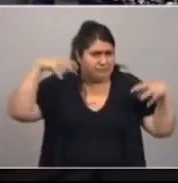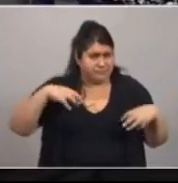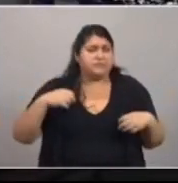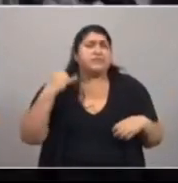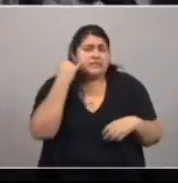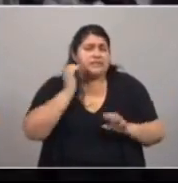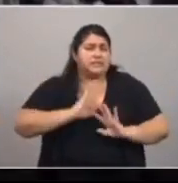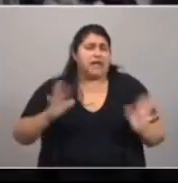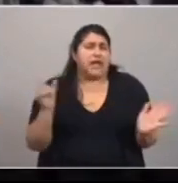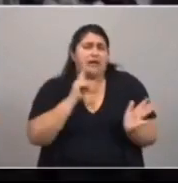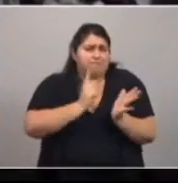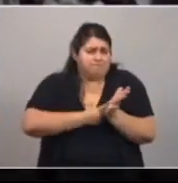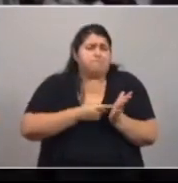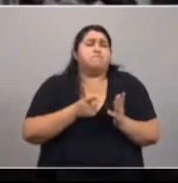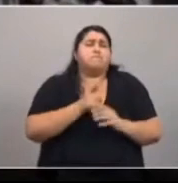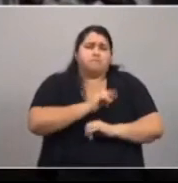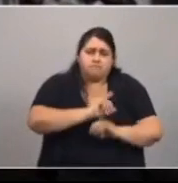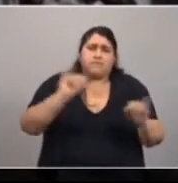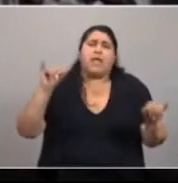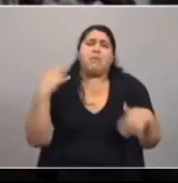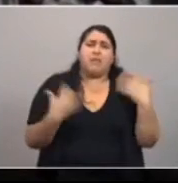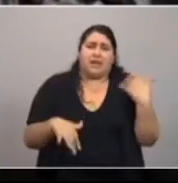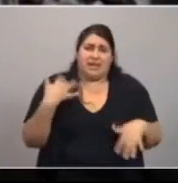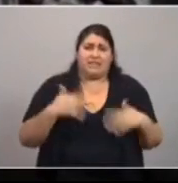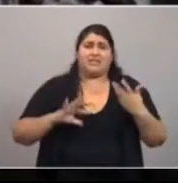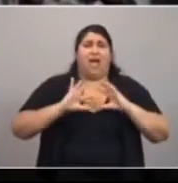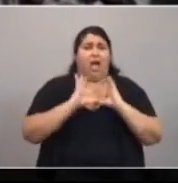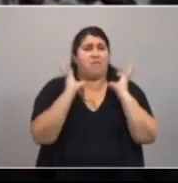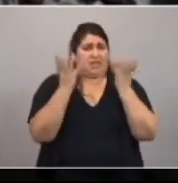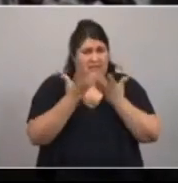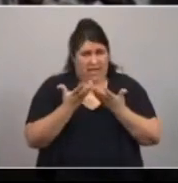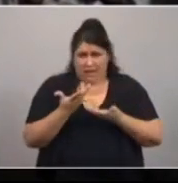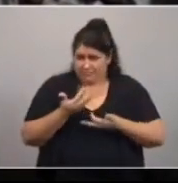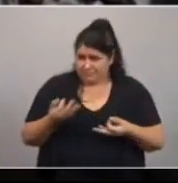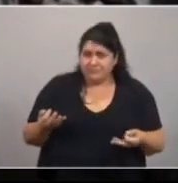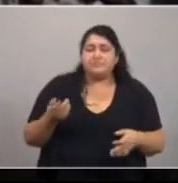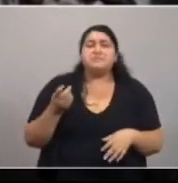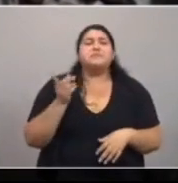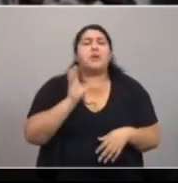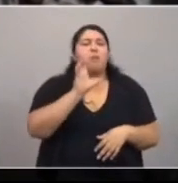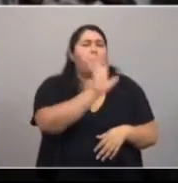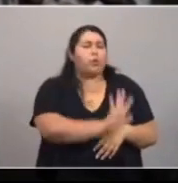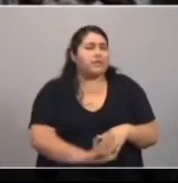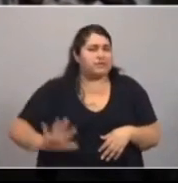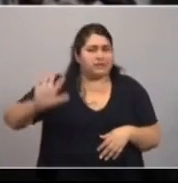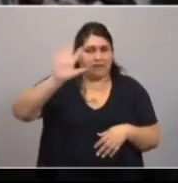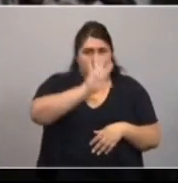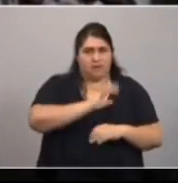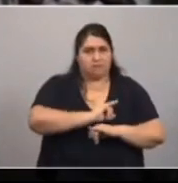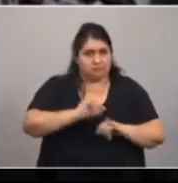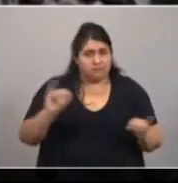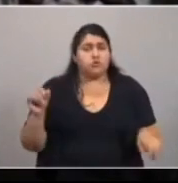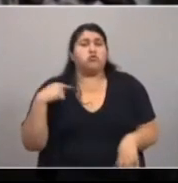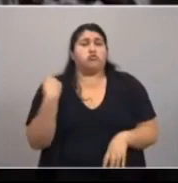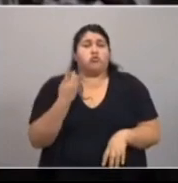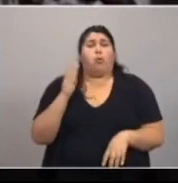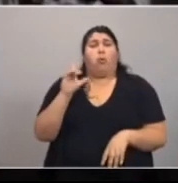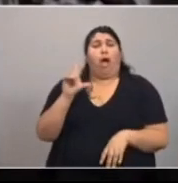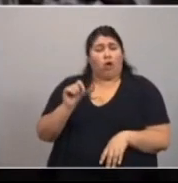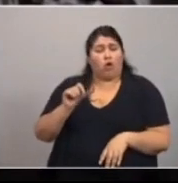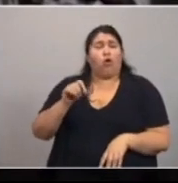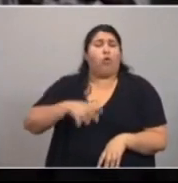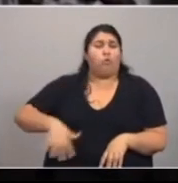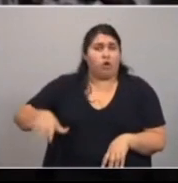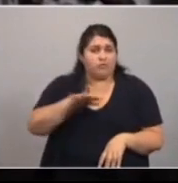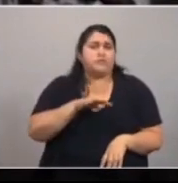la emergencia ambiental, se llama, en todo el territorio bonaerense, y nosotros del Banco Provincia hemos lanzado una línea de crédito